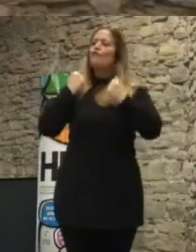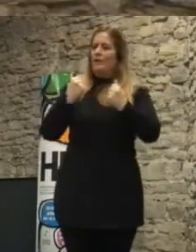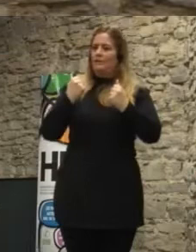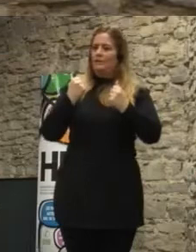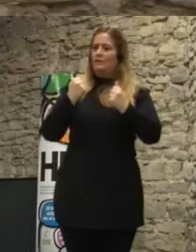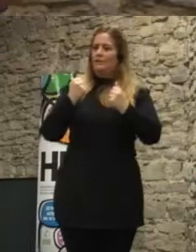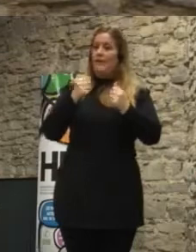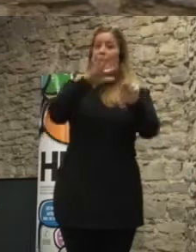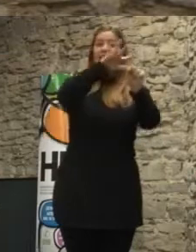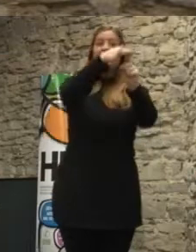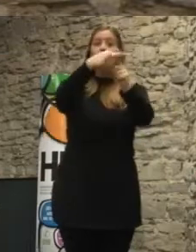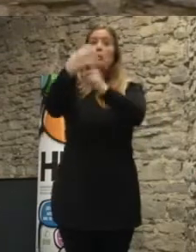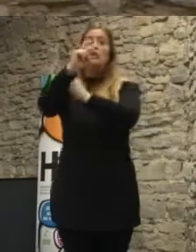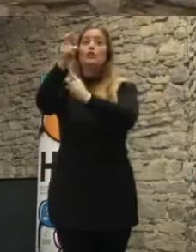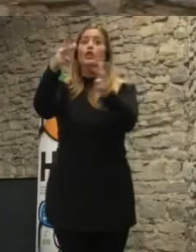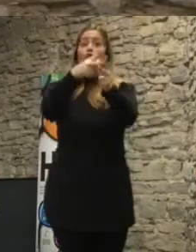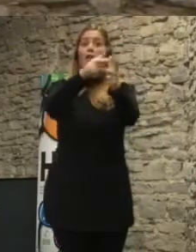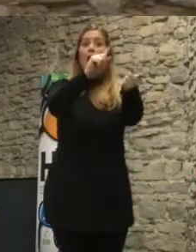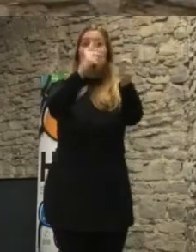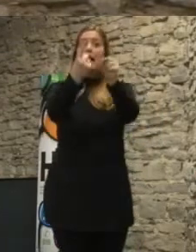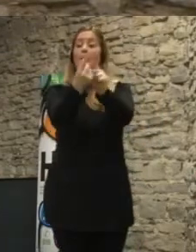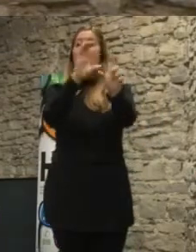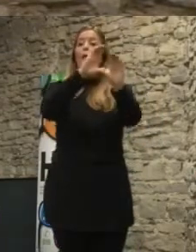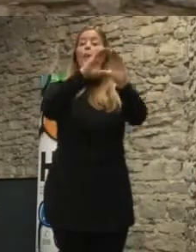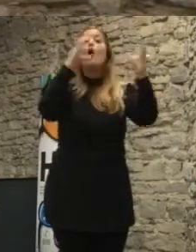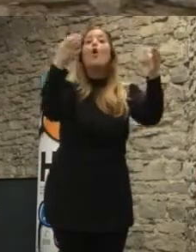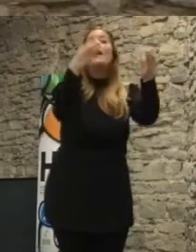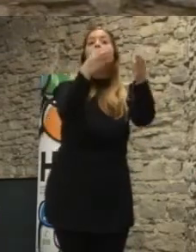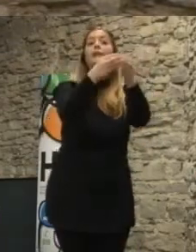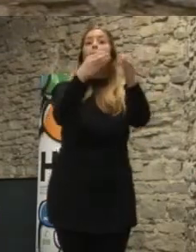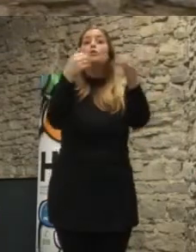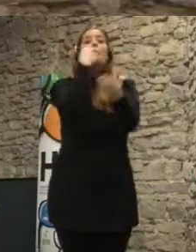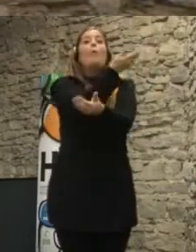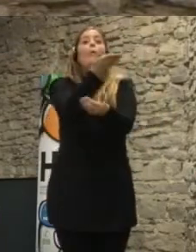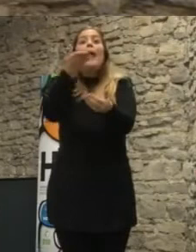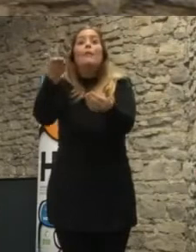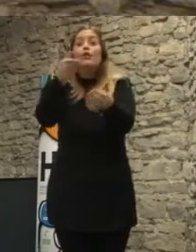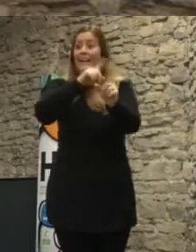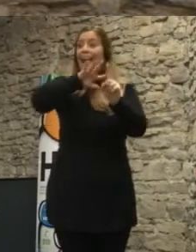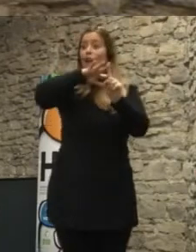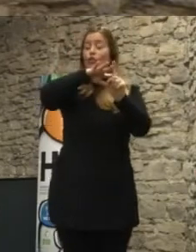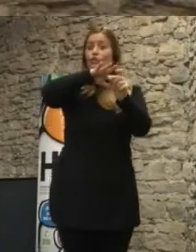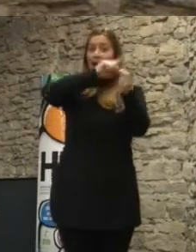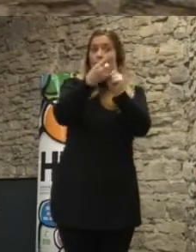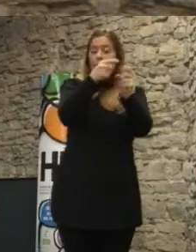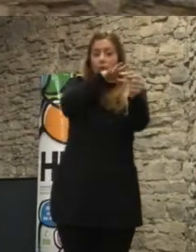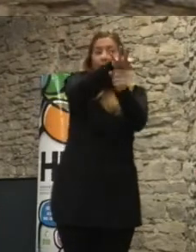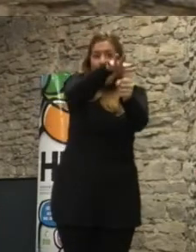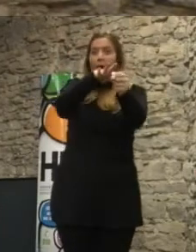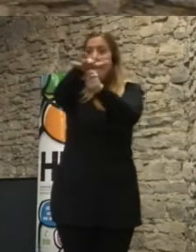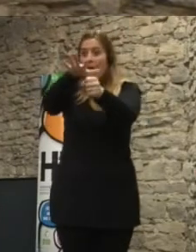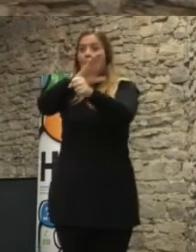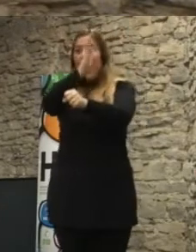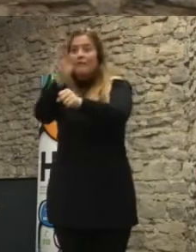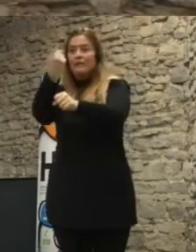de otras situaciones, de otros colectivos, de otra población sobre la que estos cambios pueden